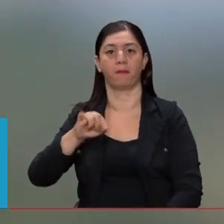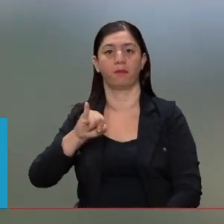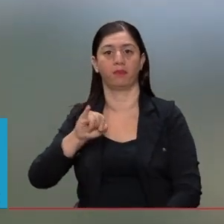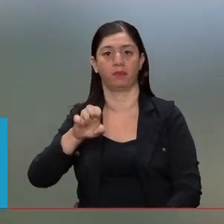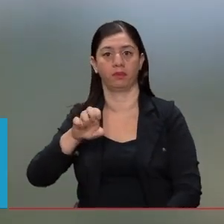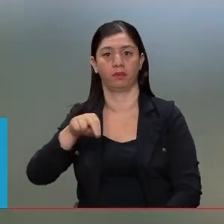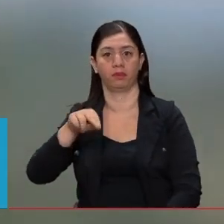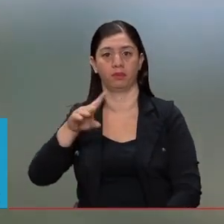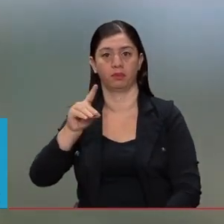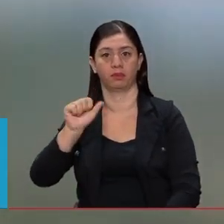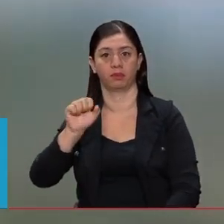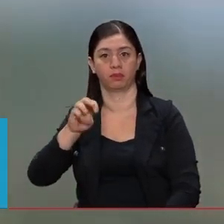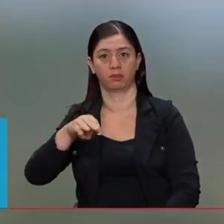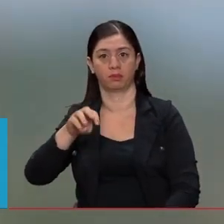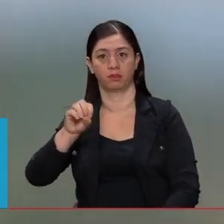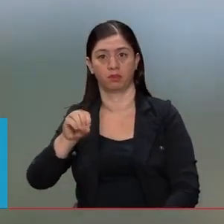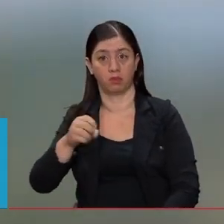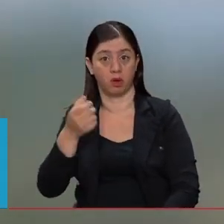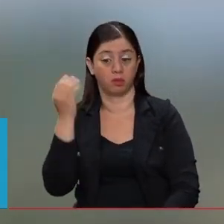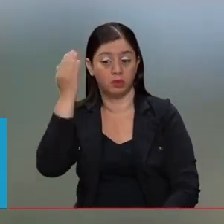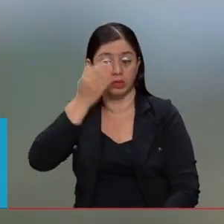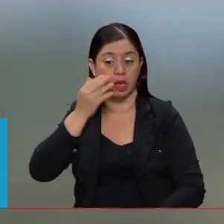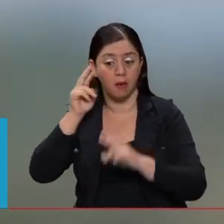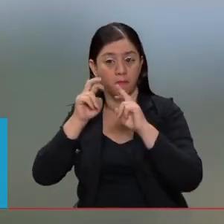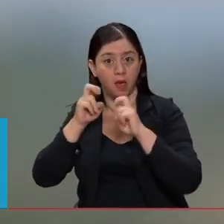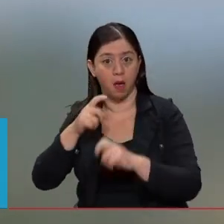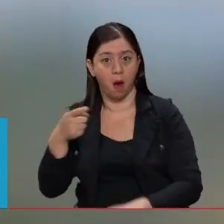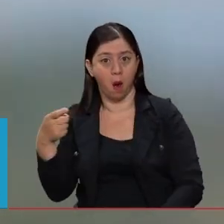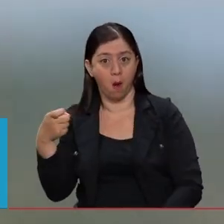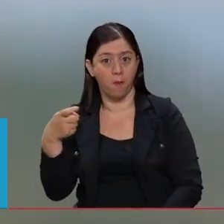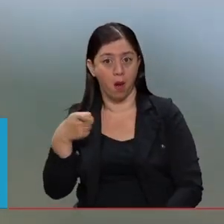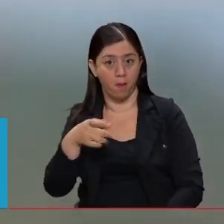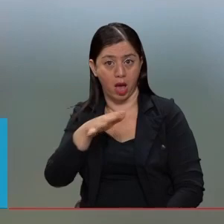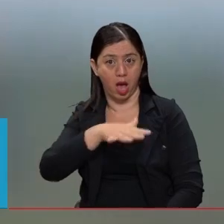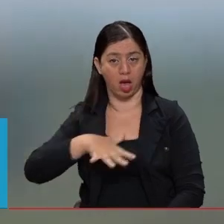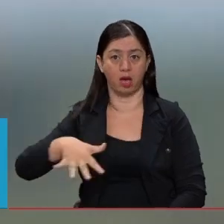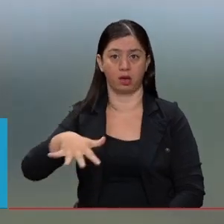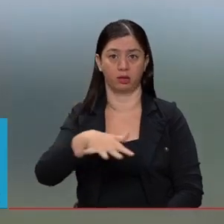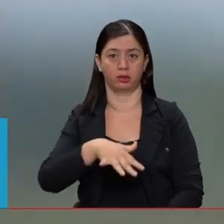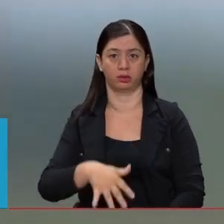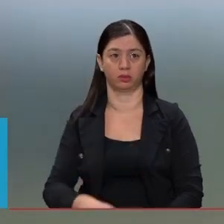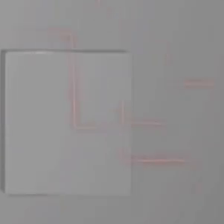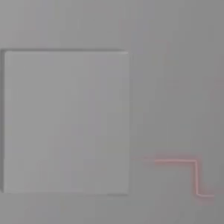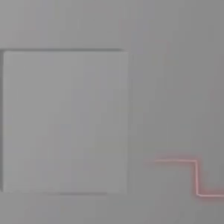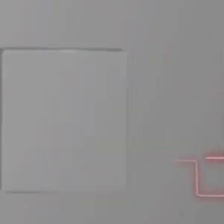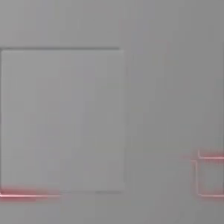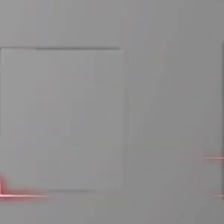intentan determinar si murió impactada por un proyectil percutido en esa zona